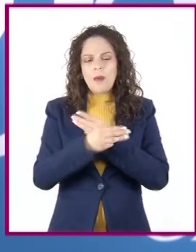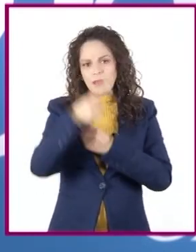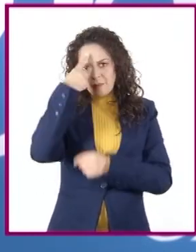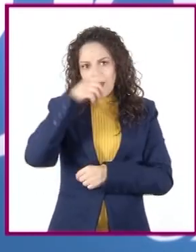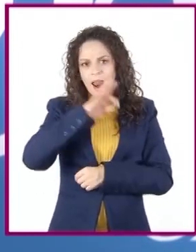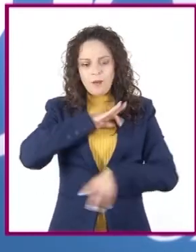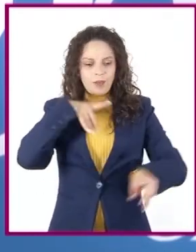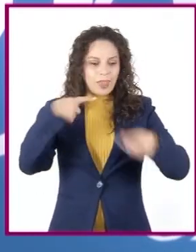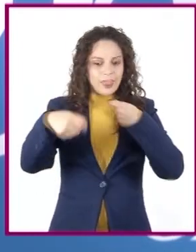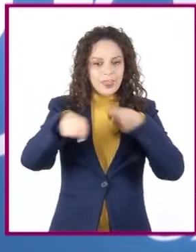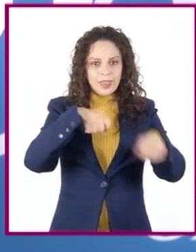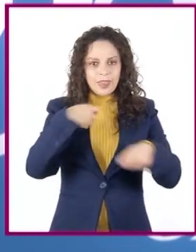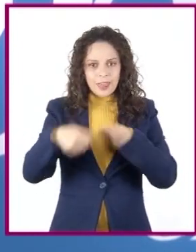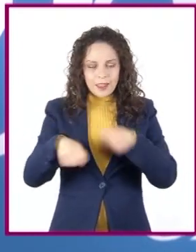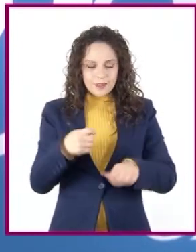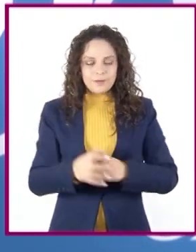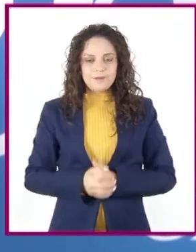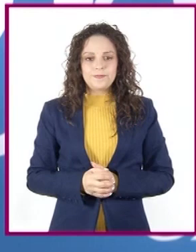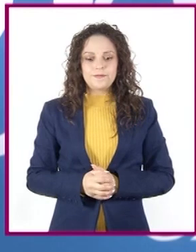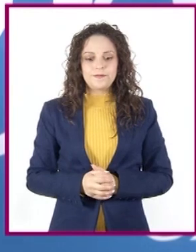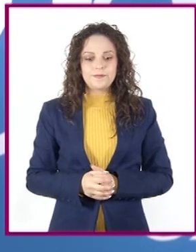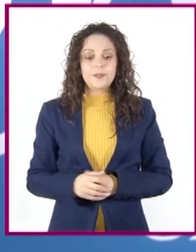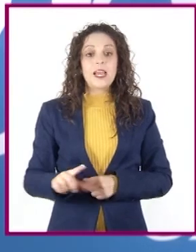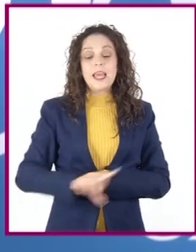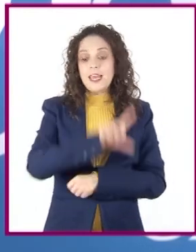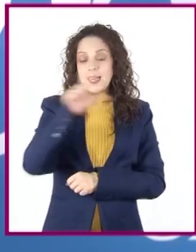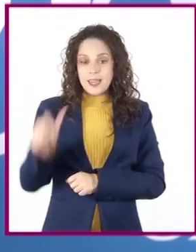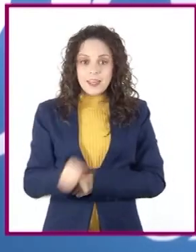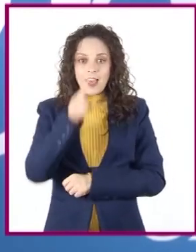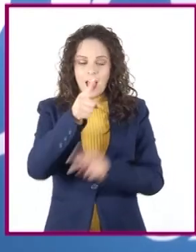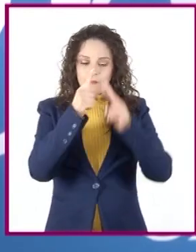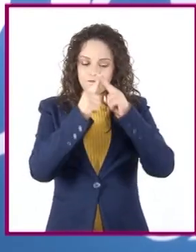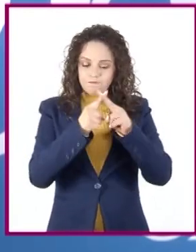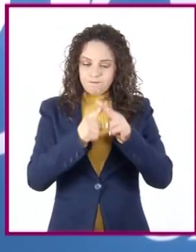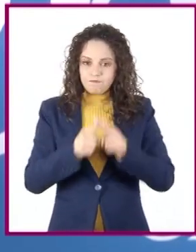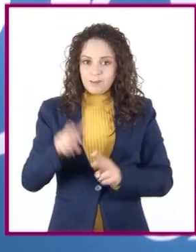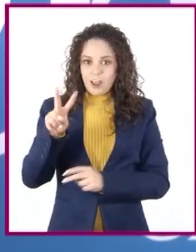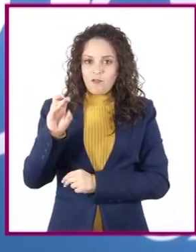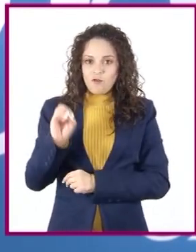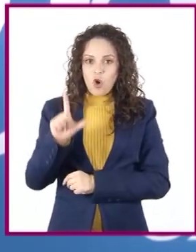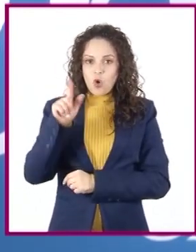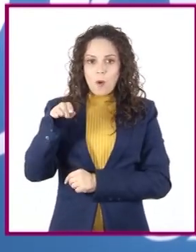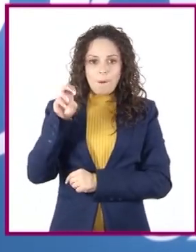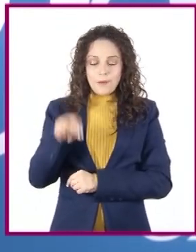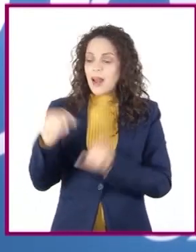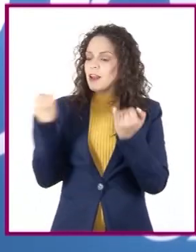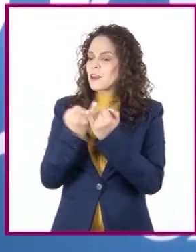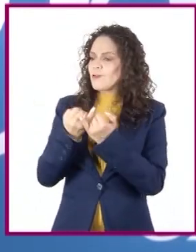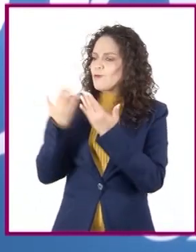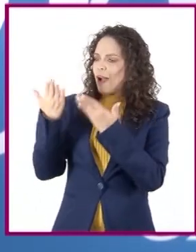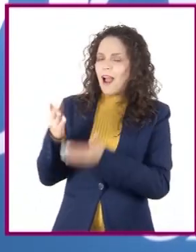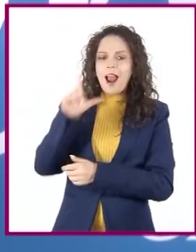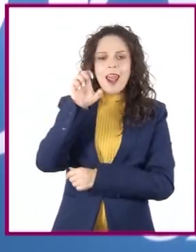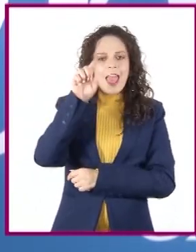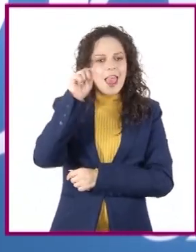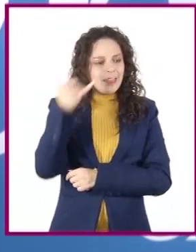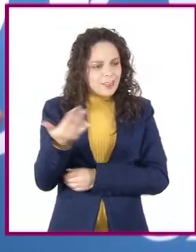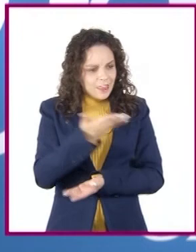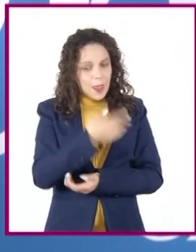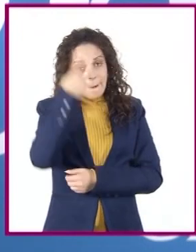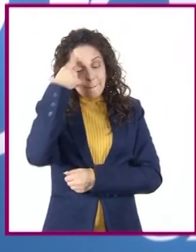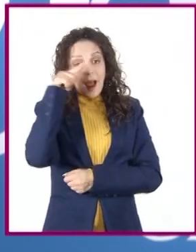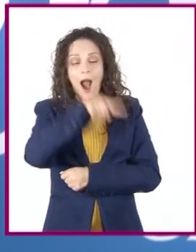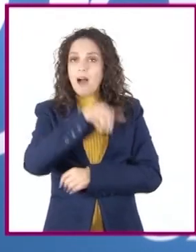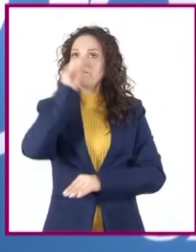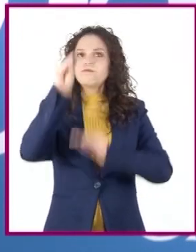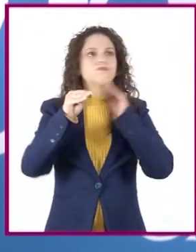de su desarrollo plano. Luego, calculen su volumen, como lo hizo Leti, y decoren el prisma a su gusto. Hagan